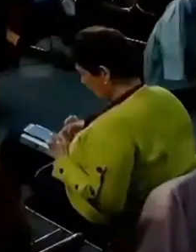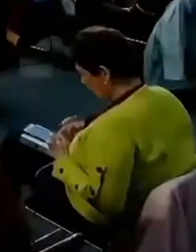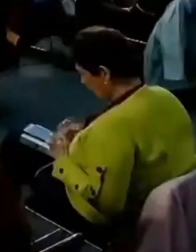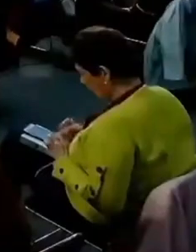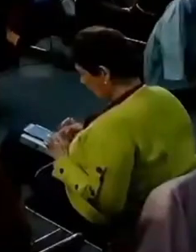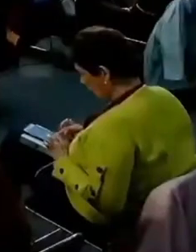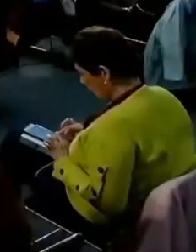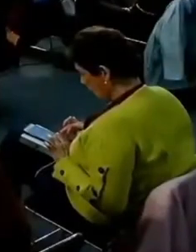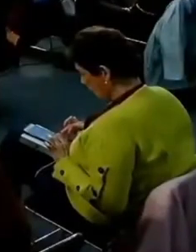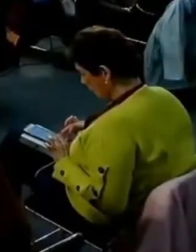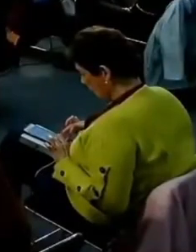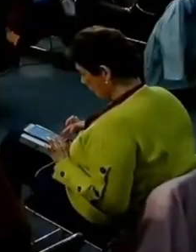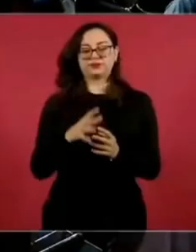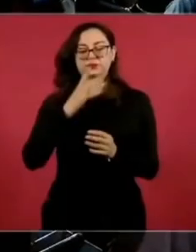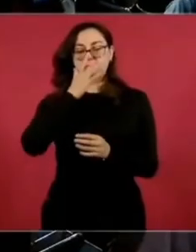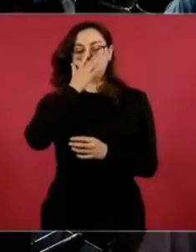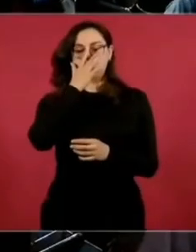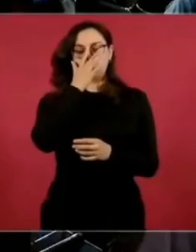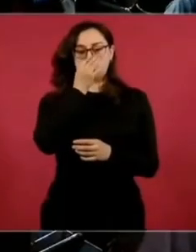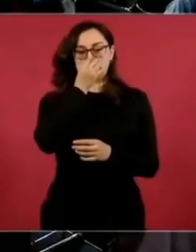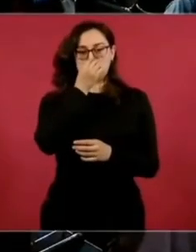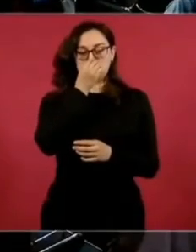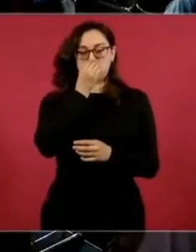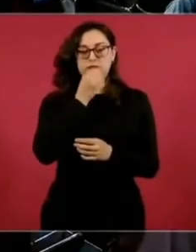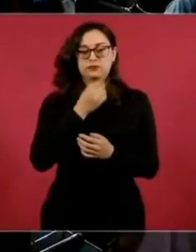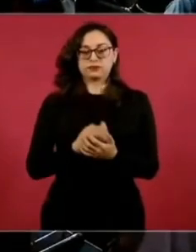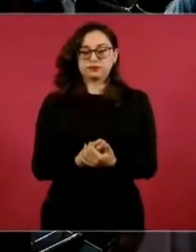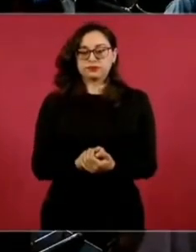por ejemplo lo de la integración de las